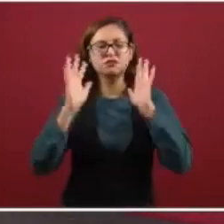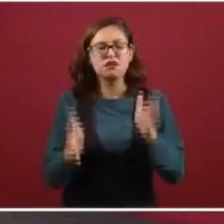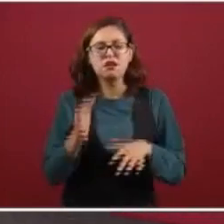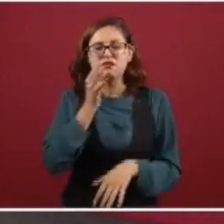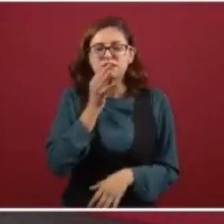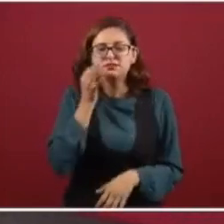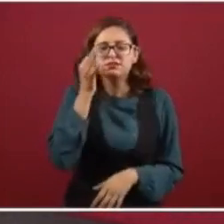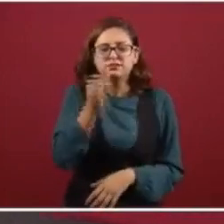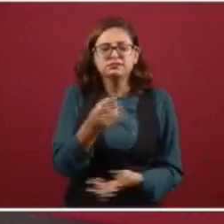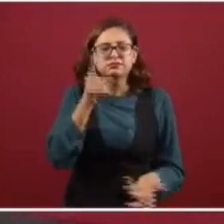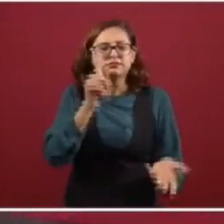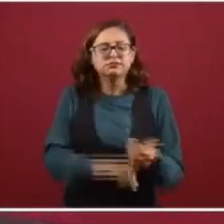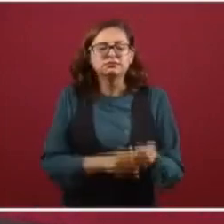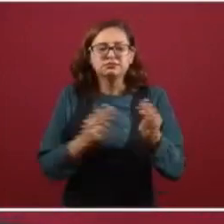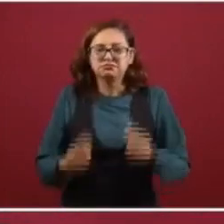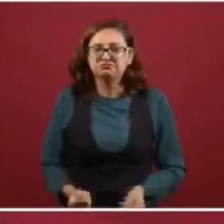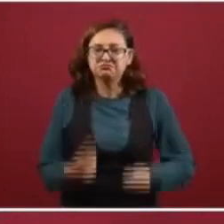negocios